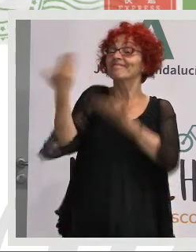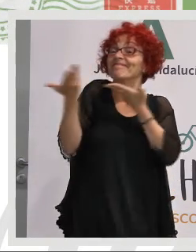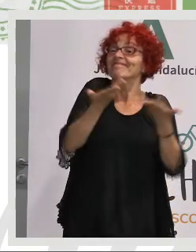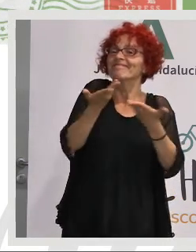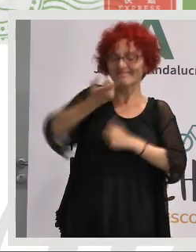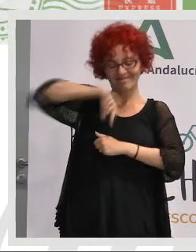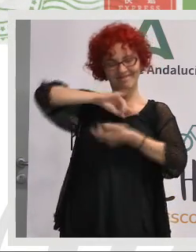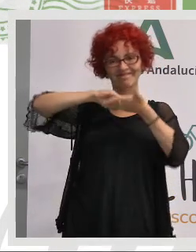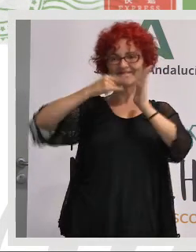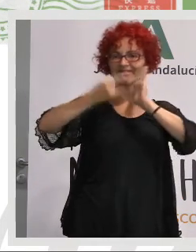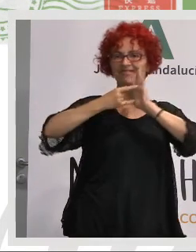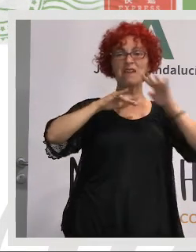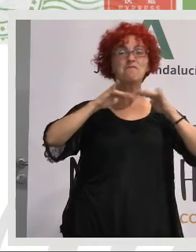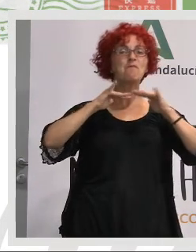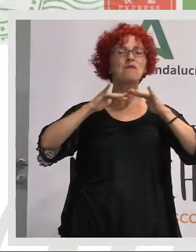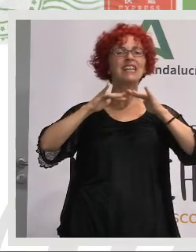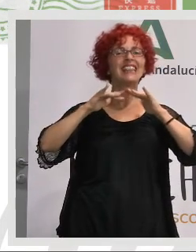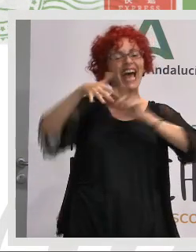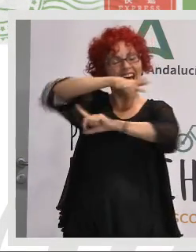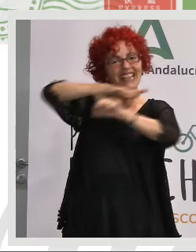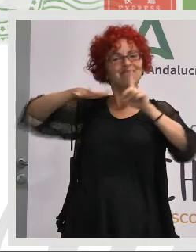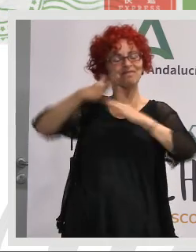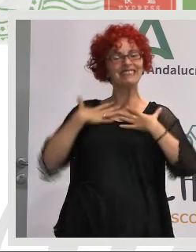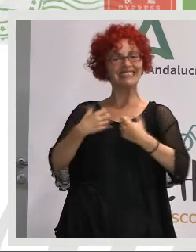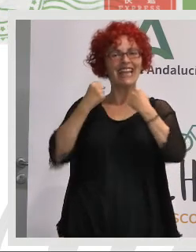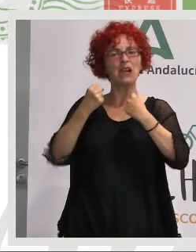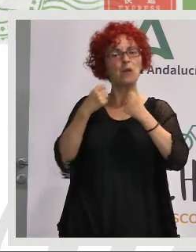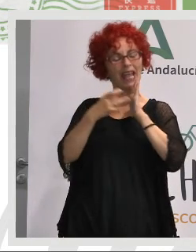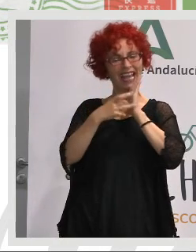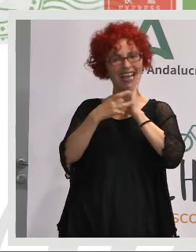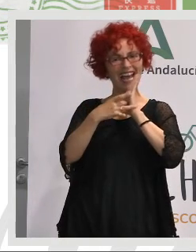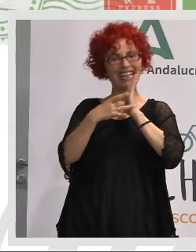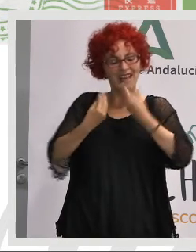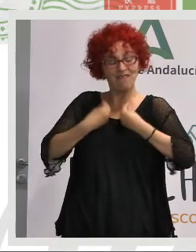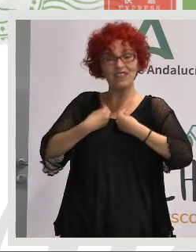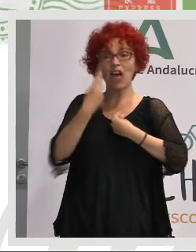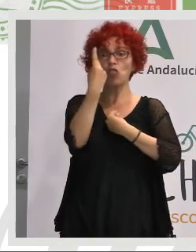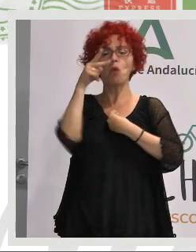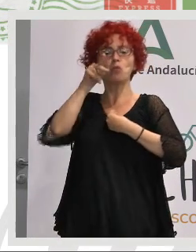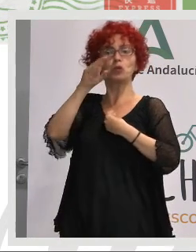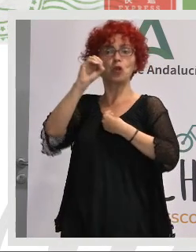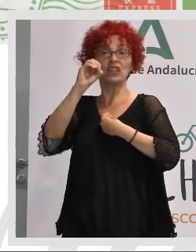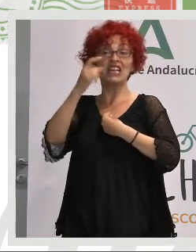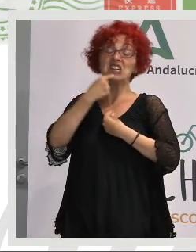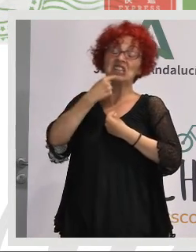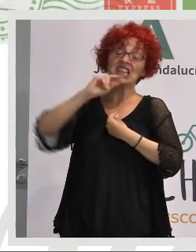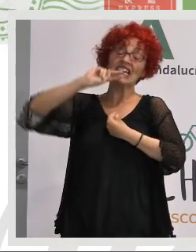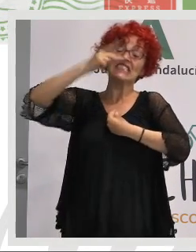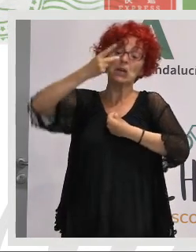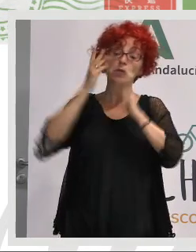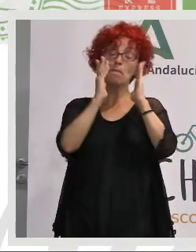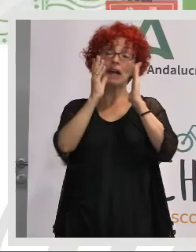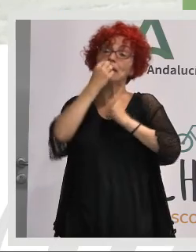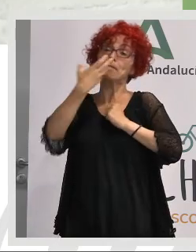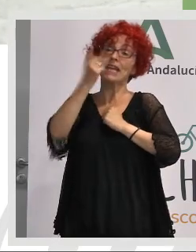Bienvenido al proyecto Movilidad Sostenible, Salud y Calidad de Vida 2.0. Dicen que las segundas partes nunca fueron bien, pero